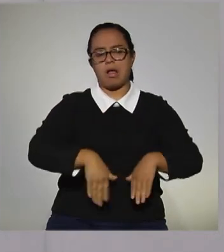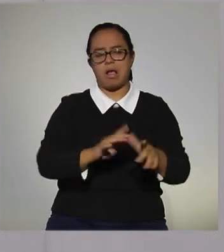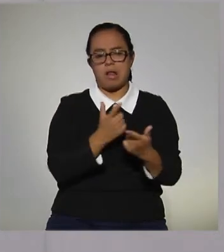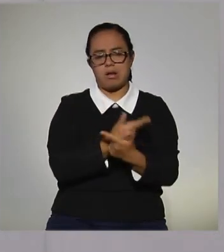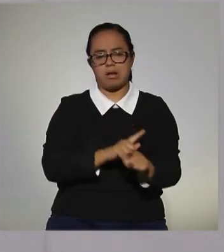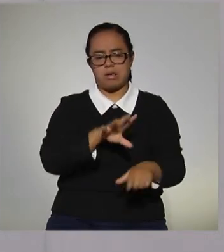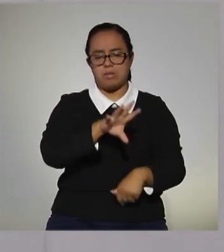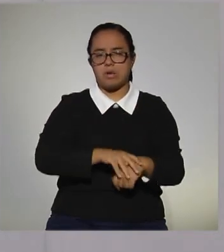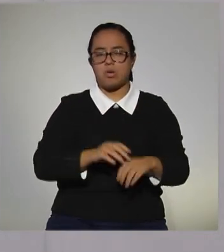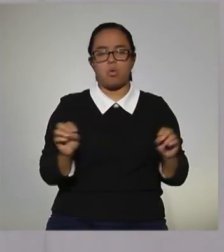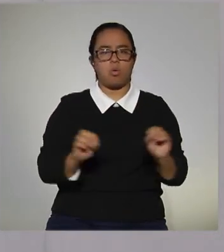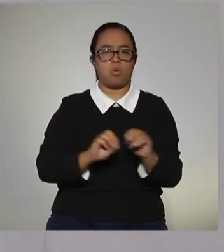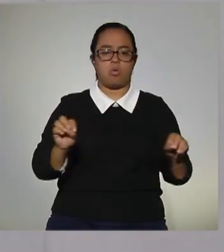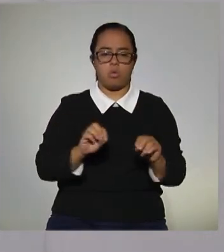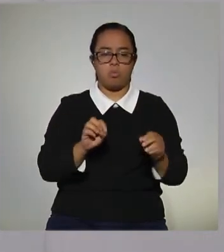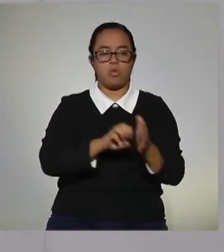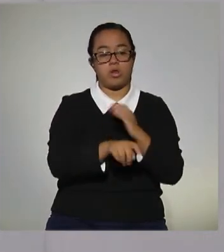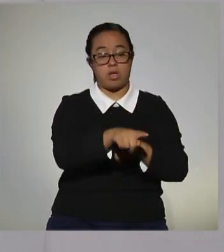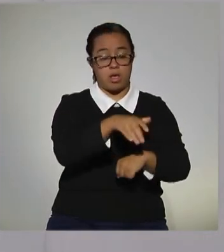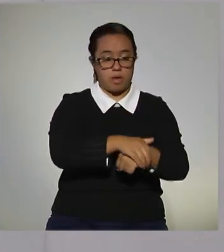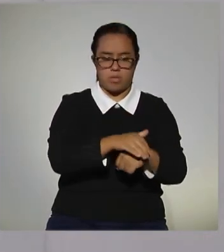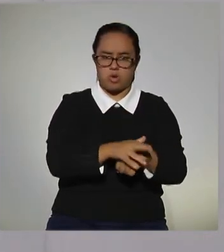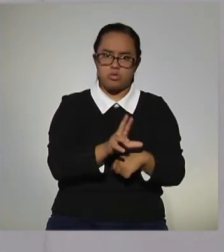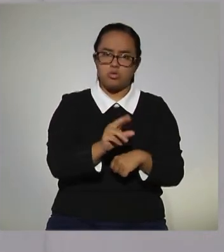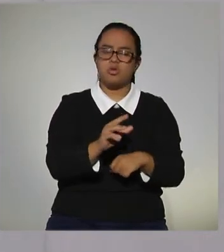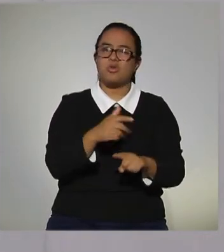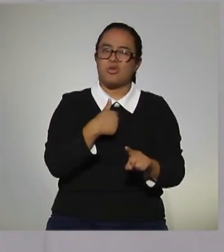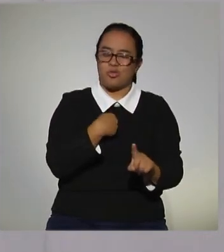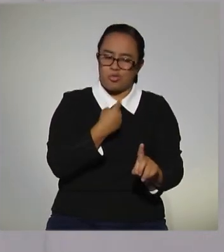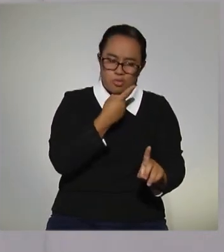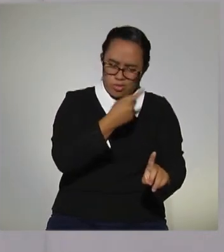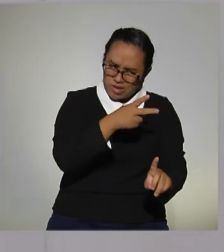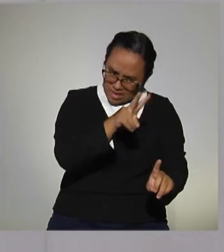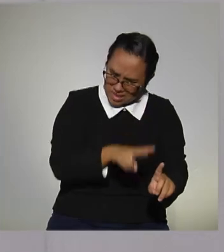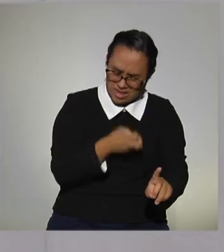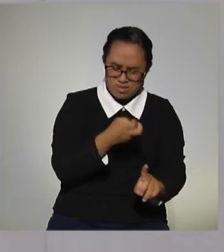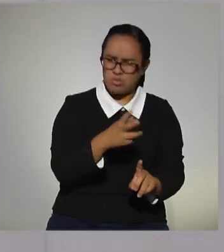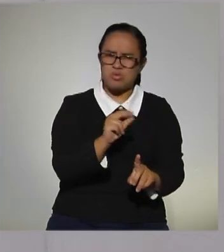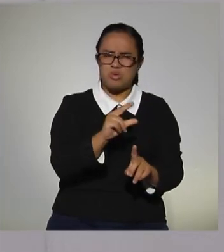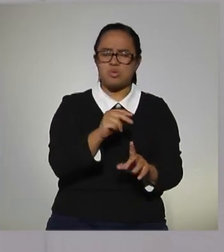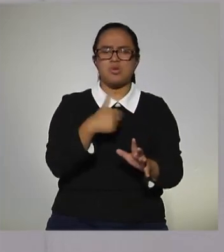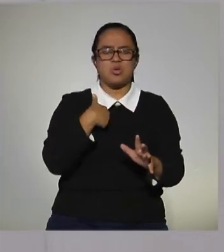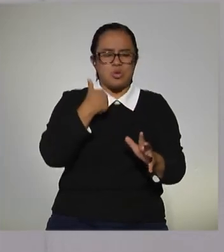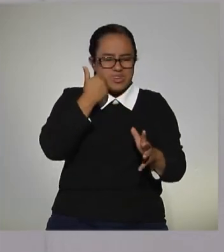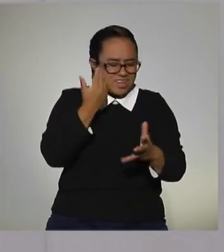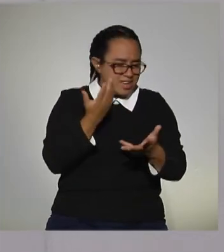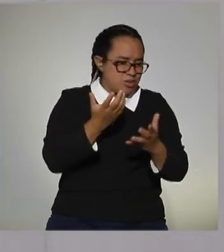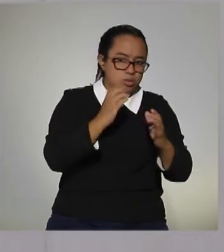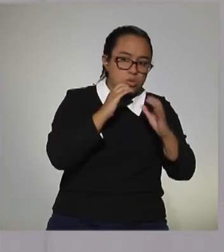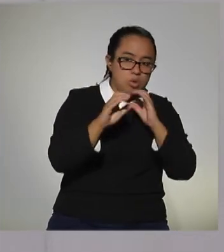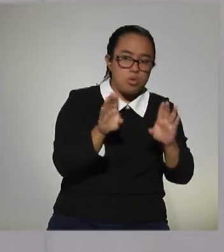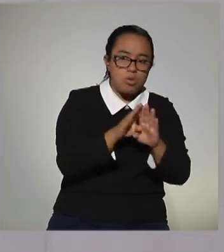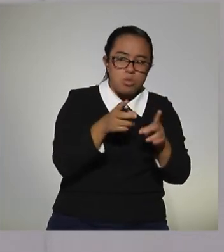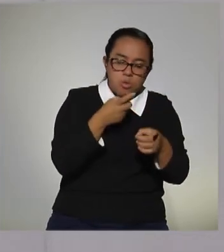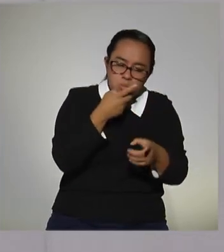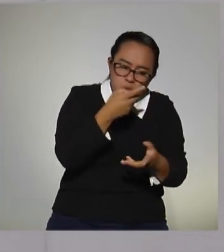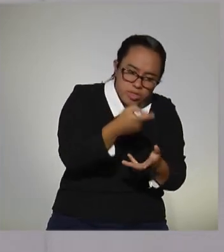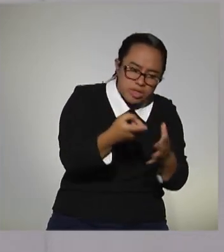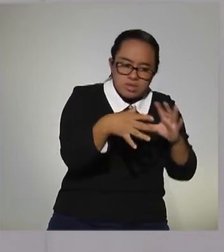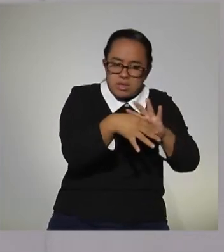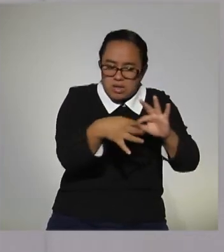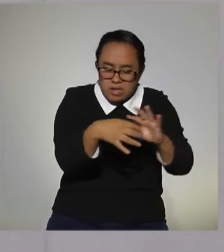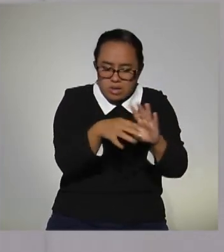no le daba permisos a tener amigos. Yo le quiero decir que no fue así y quiero encontrar la manera de cómo explicarlo o